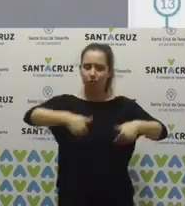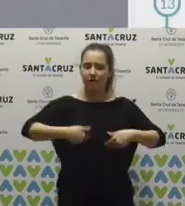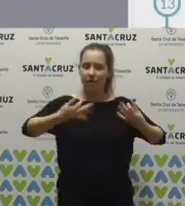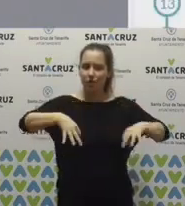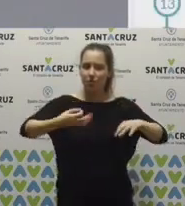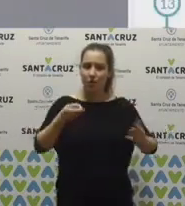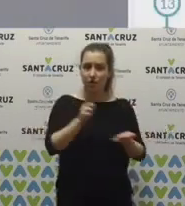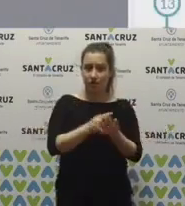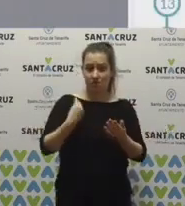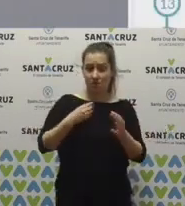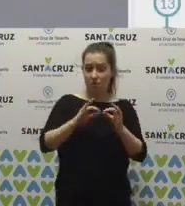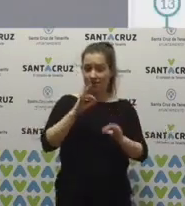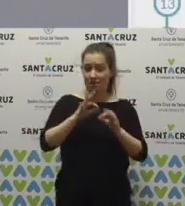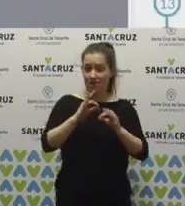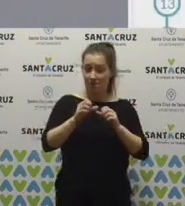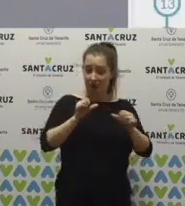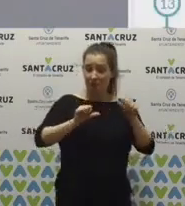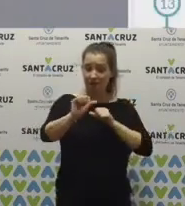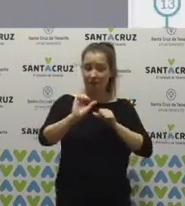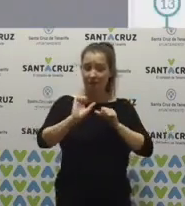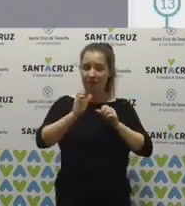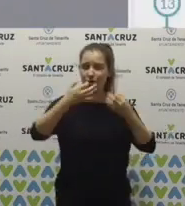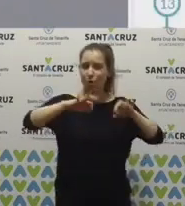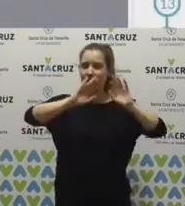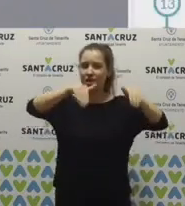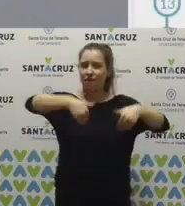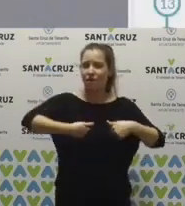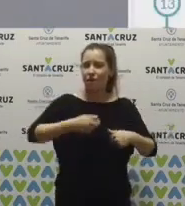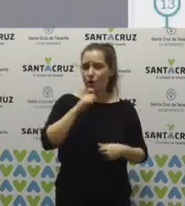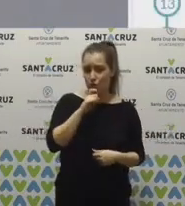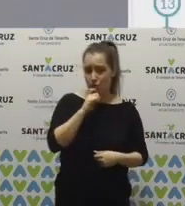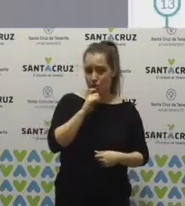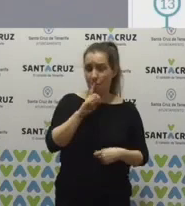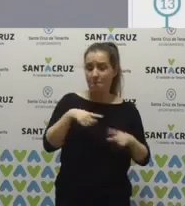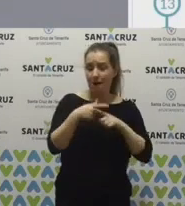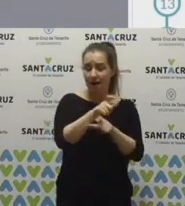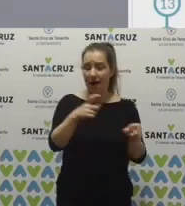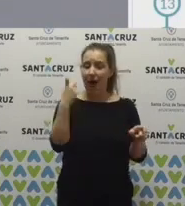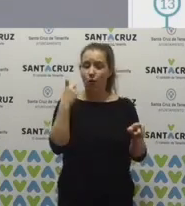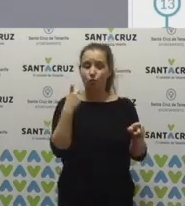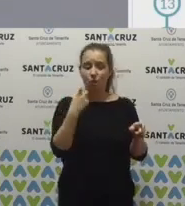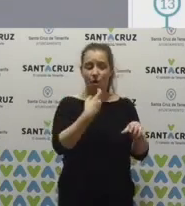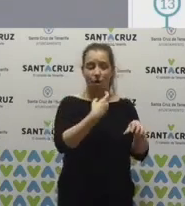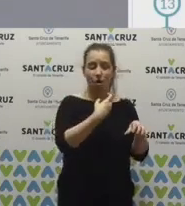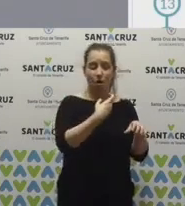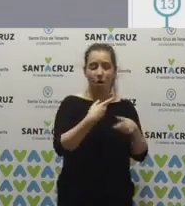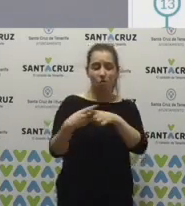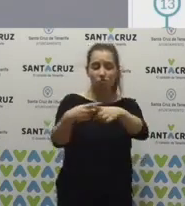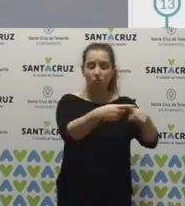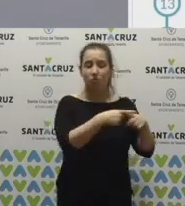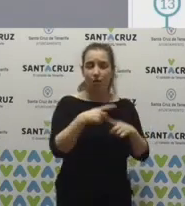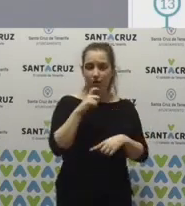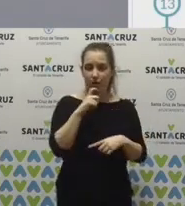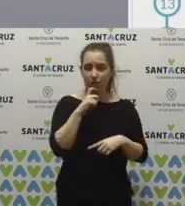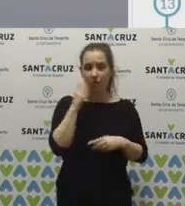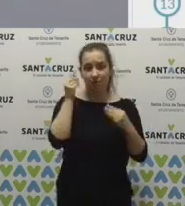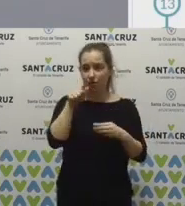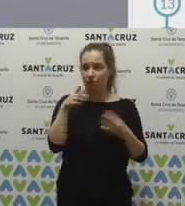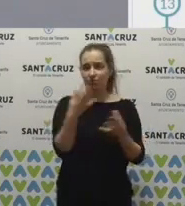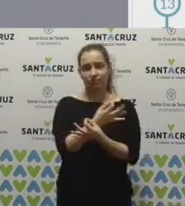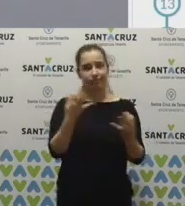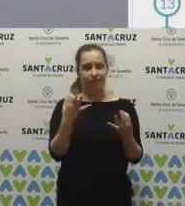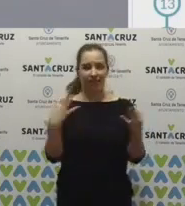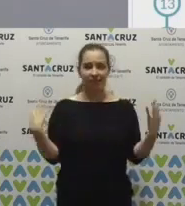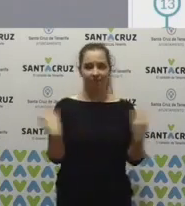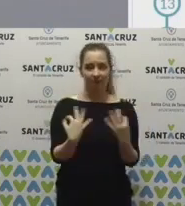septiembre a la nueva normalidad la distribución del alumnado creo que es oportuno creo que es absolutamente oportuno que